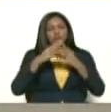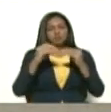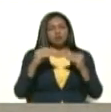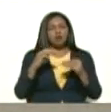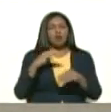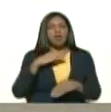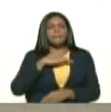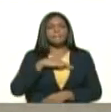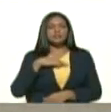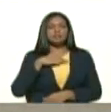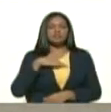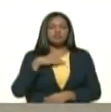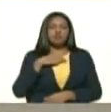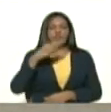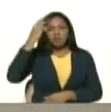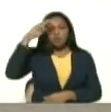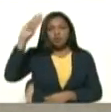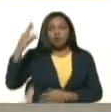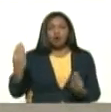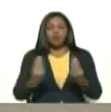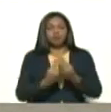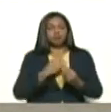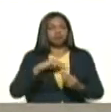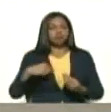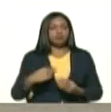misión cubana en Venezuela. Ahí están junto a nosotros,